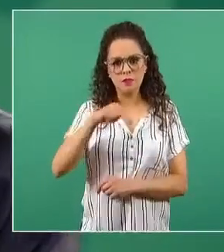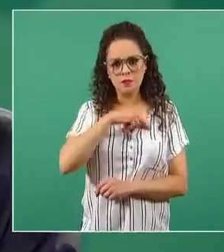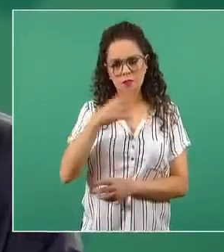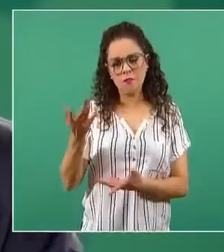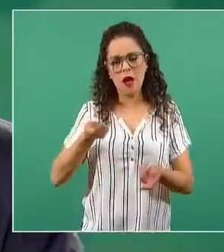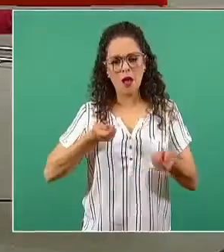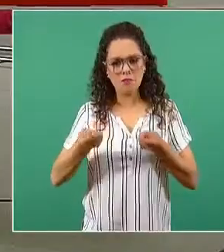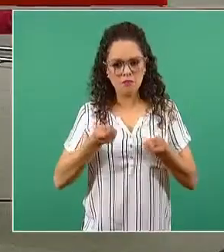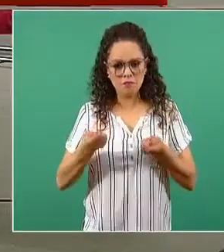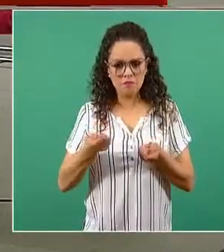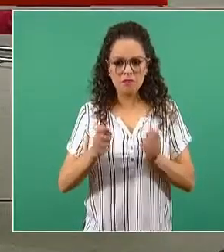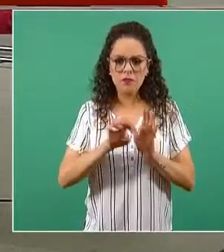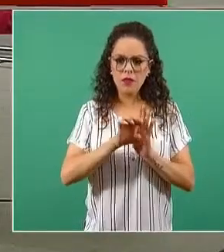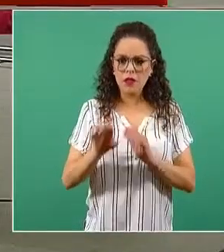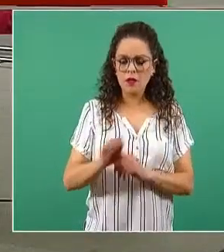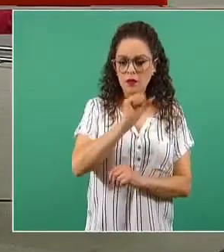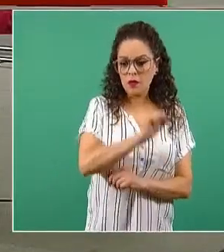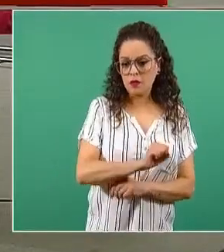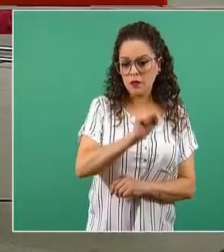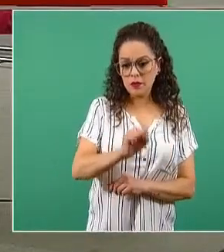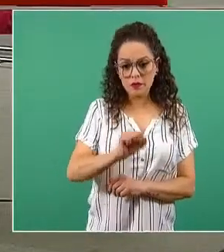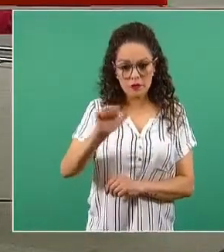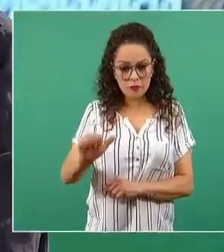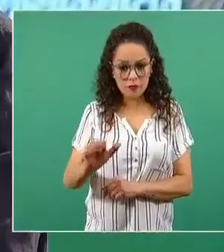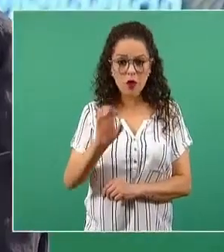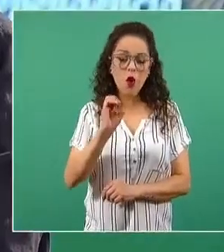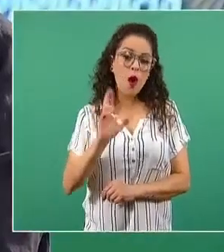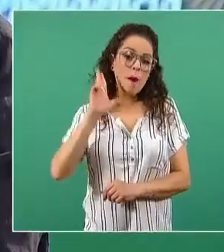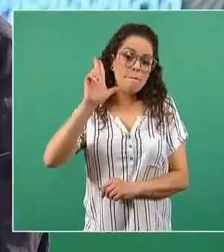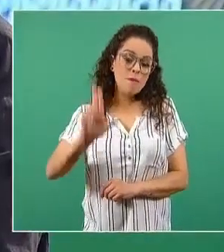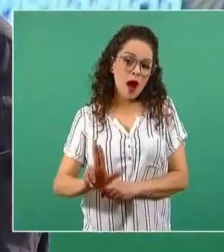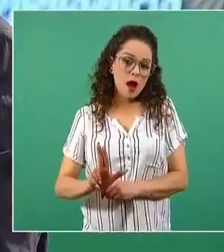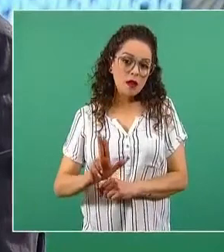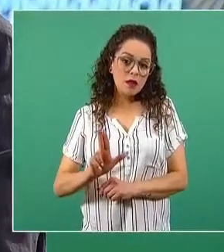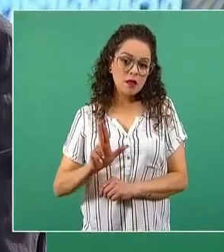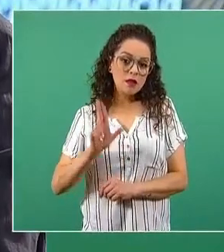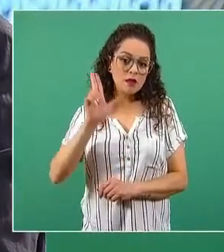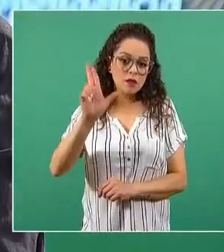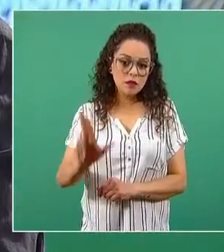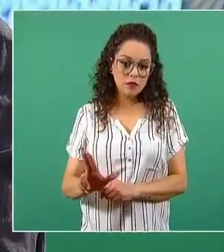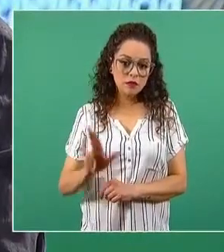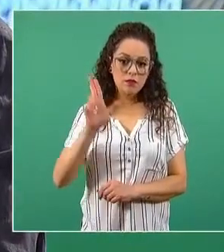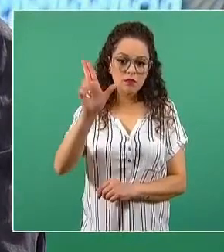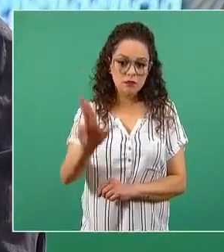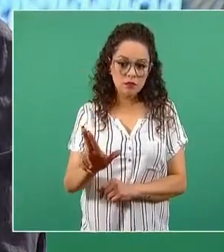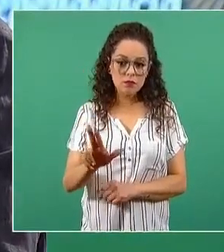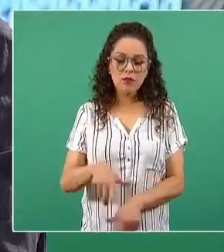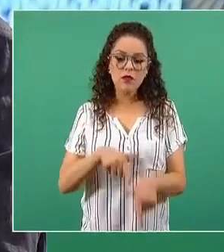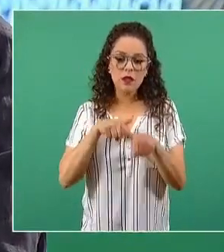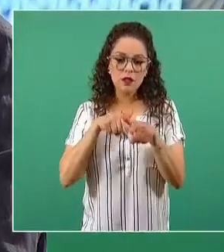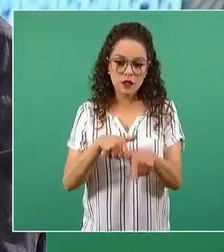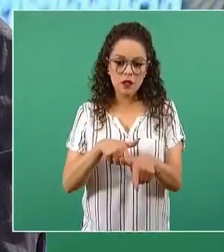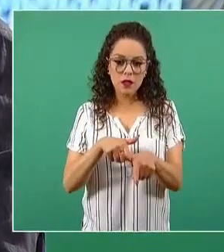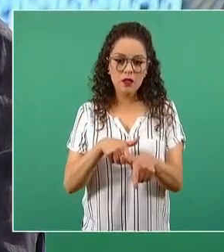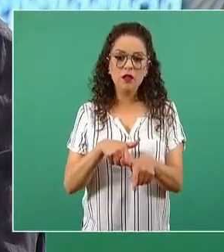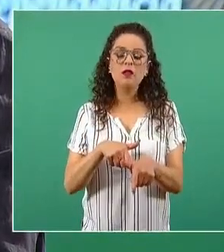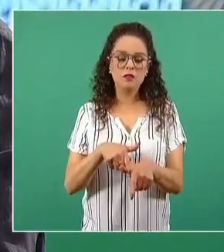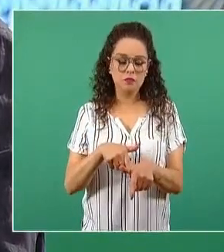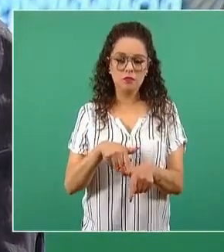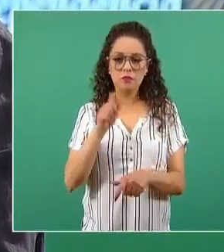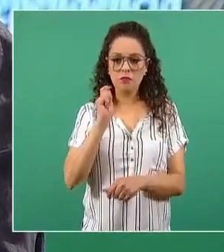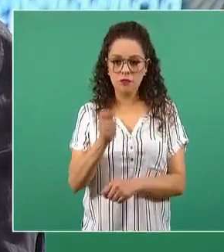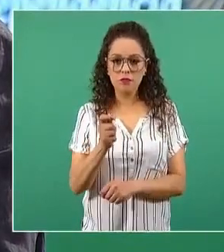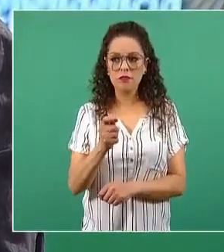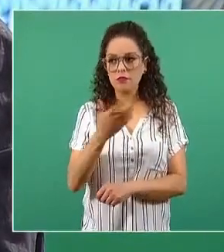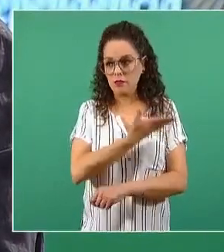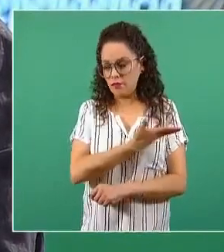mejor ya desde la Secretaría de Salud, y los martes, por supuesto, hasta ahorita seguimos con la instrucción y la